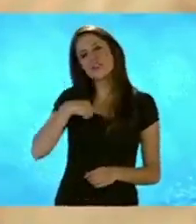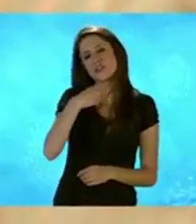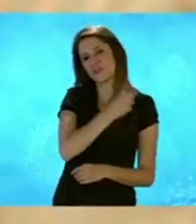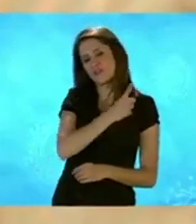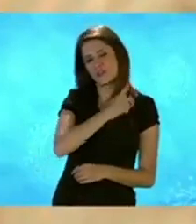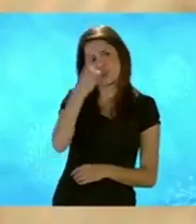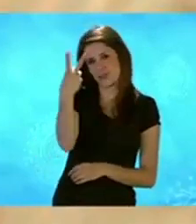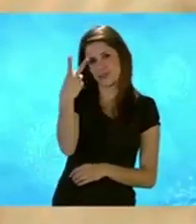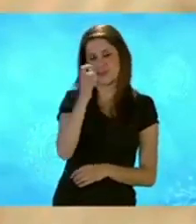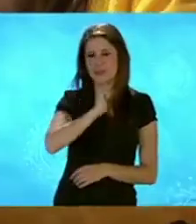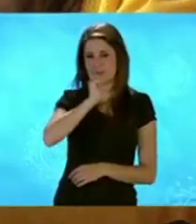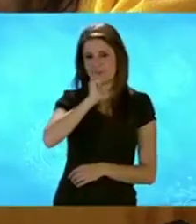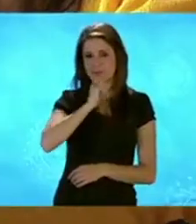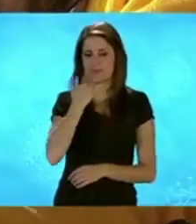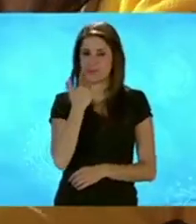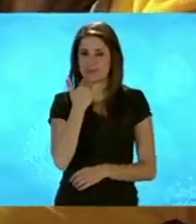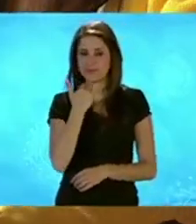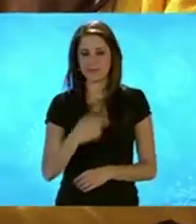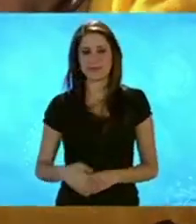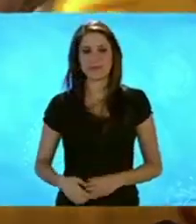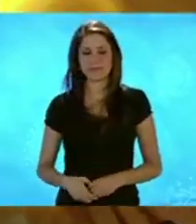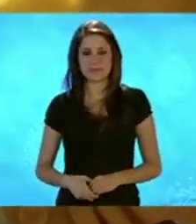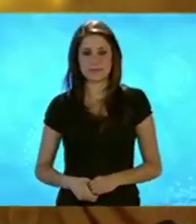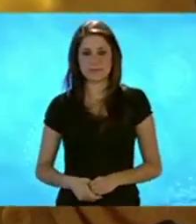Solo quiero dos.